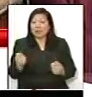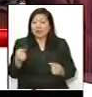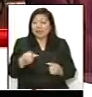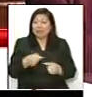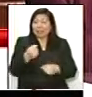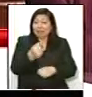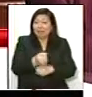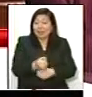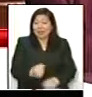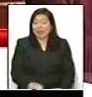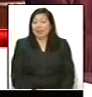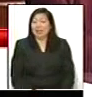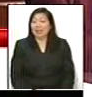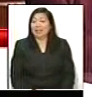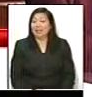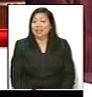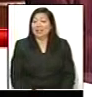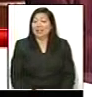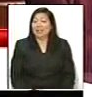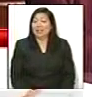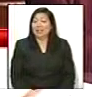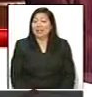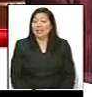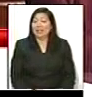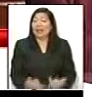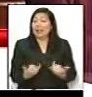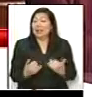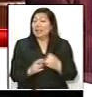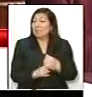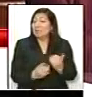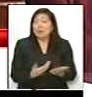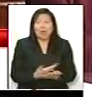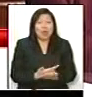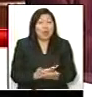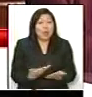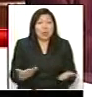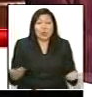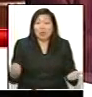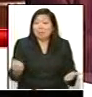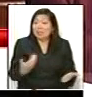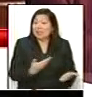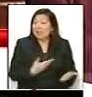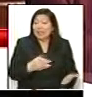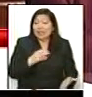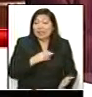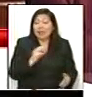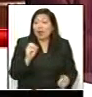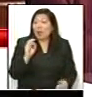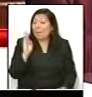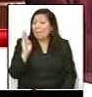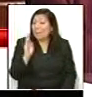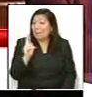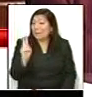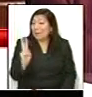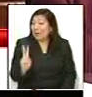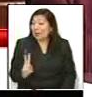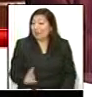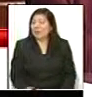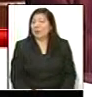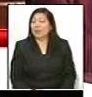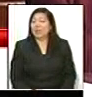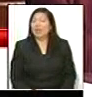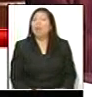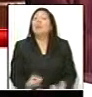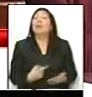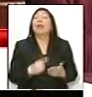contra él. ¿En Chile es el ministro del Interior? Por eso es que, y hay países que no hay vicepresidente como en Chile o en Venezuela hasta hace muy poco. Entonces,